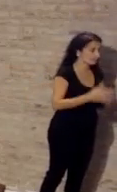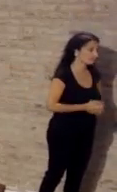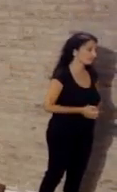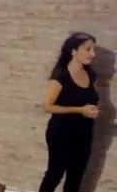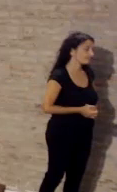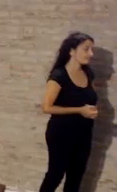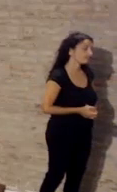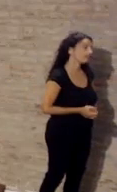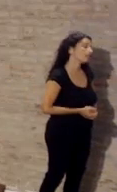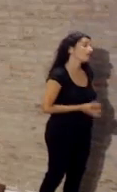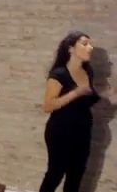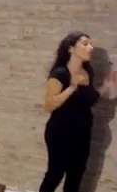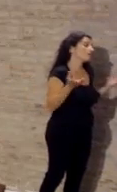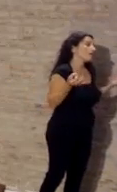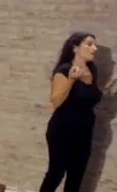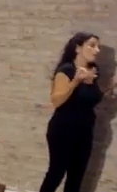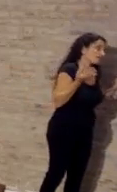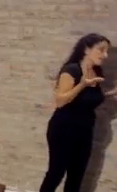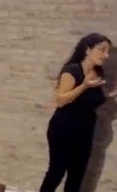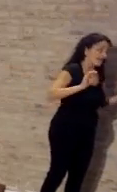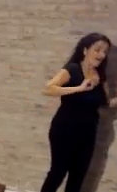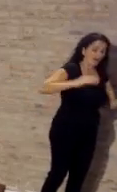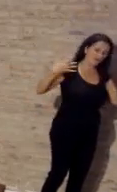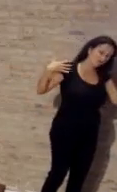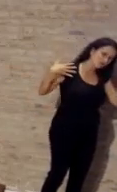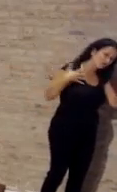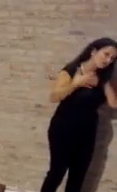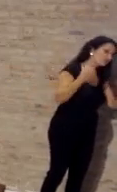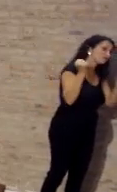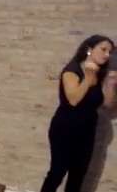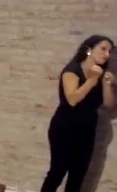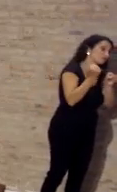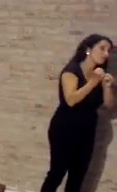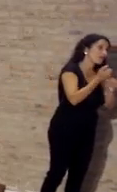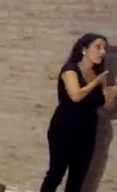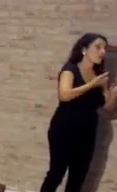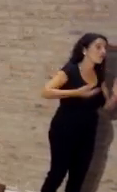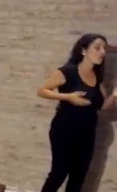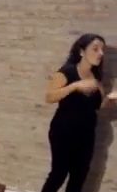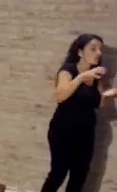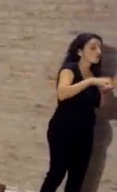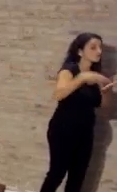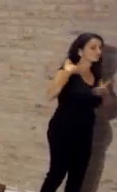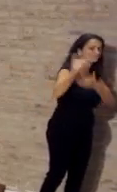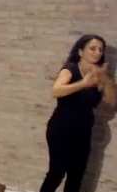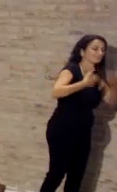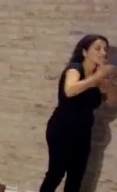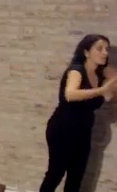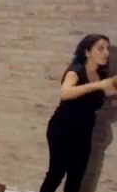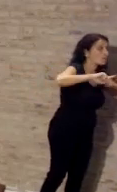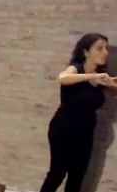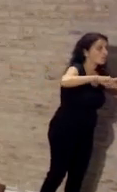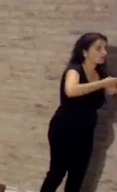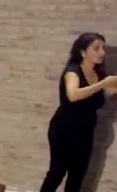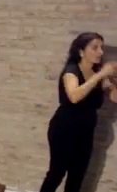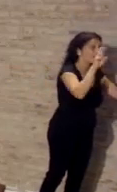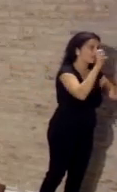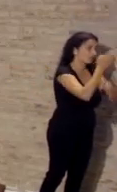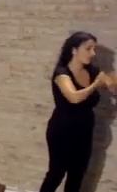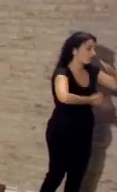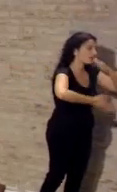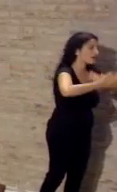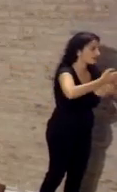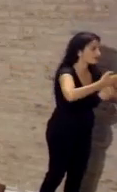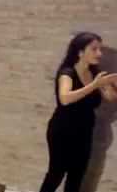también por ahí decir Qué bueno que durante todos estos años eh el estado haya avanzado tanto en política de